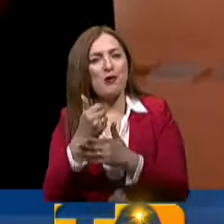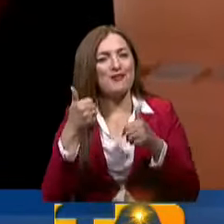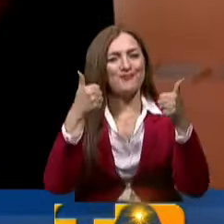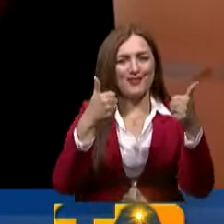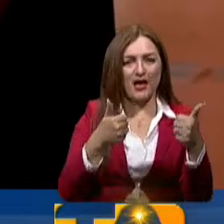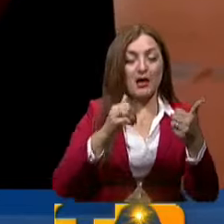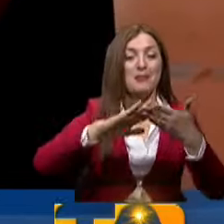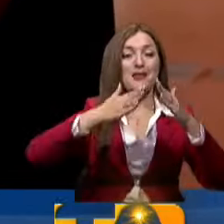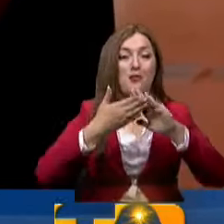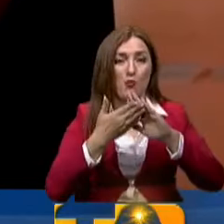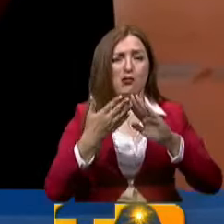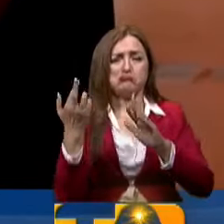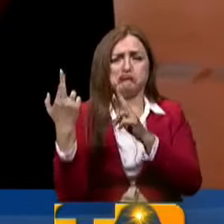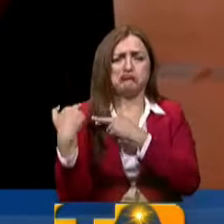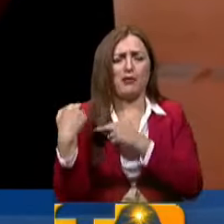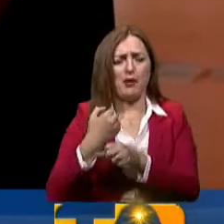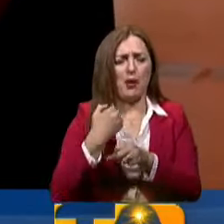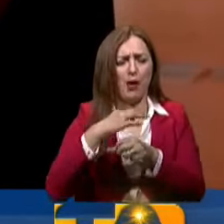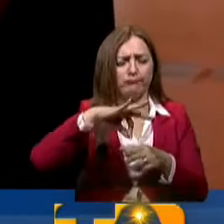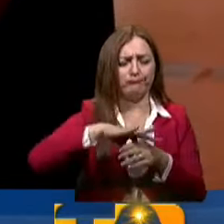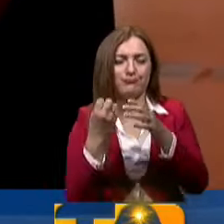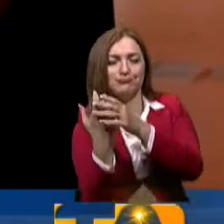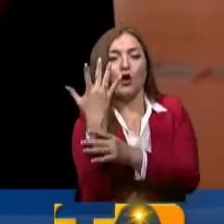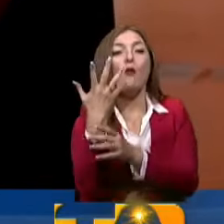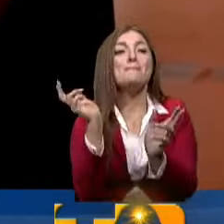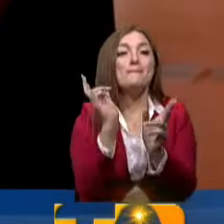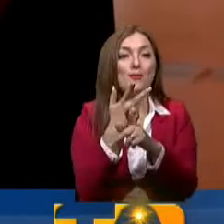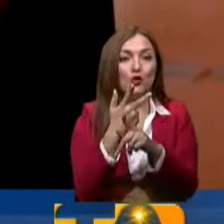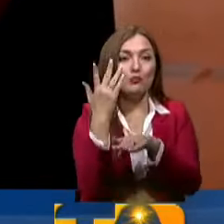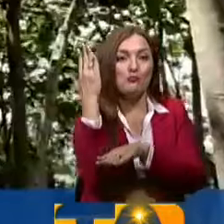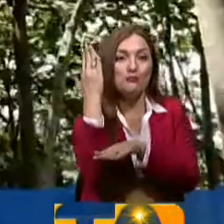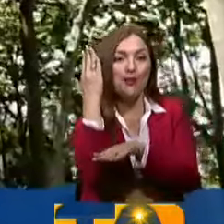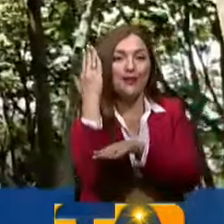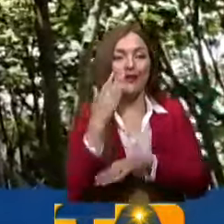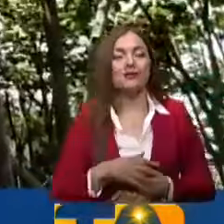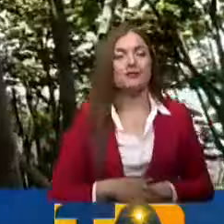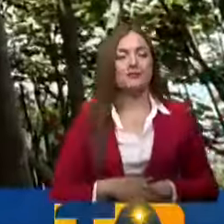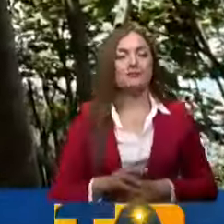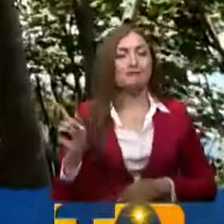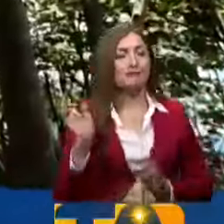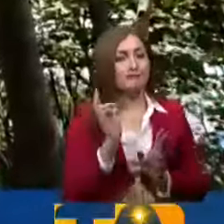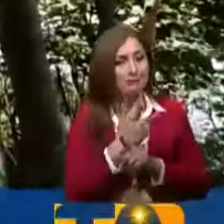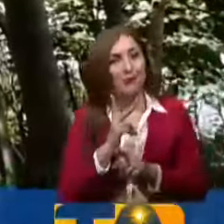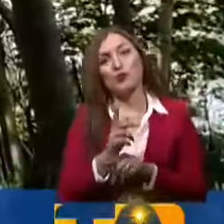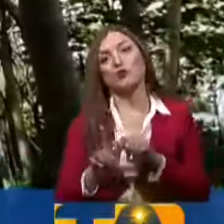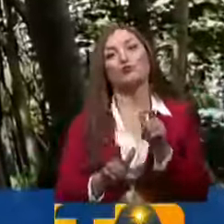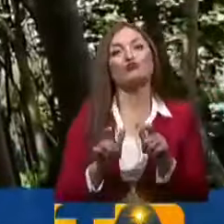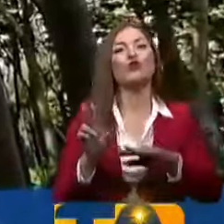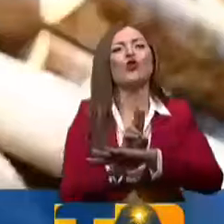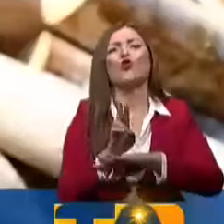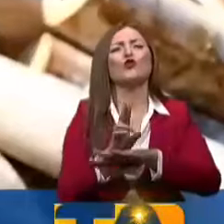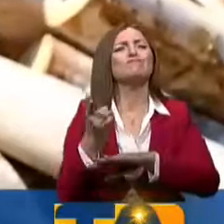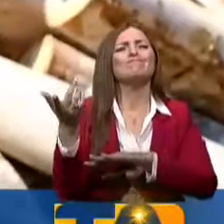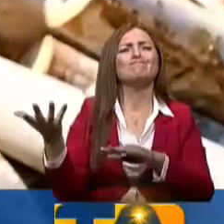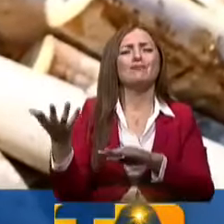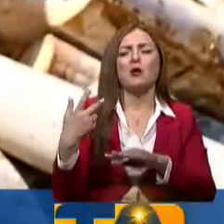y se ha implementado este tipo de producción con respecto a la balsa. Este producto forestal para muchos se